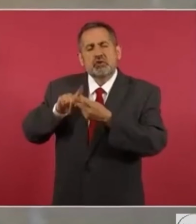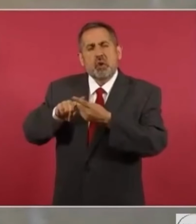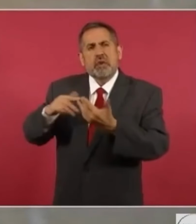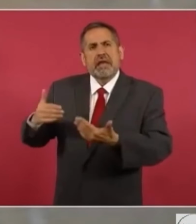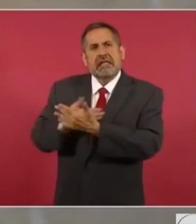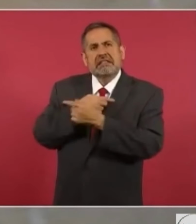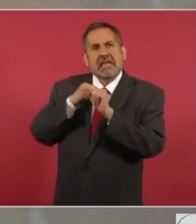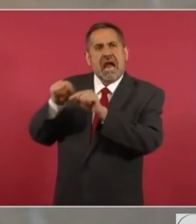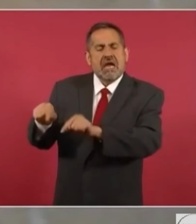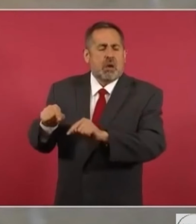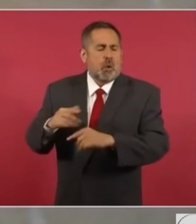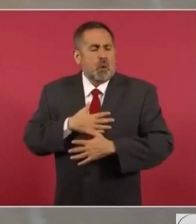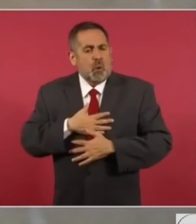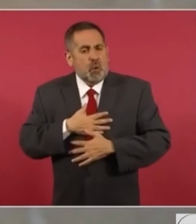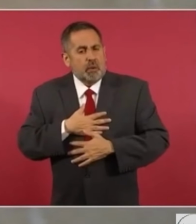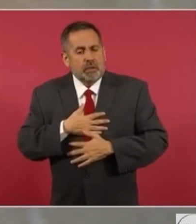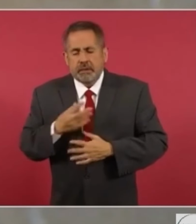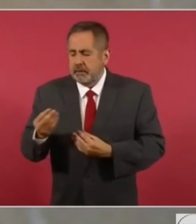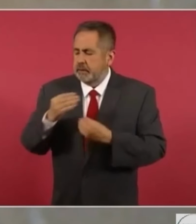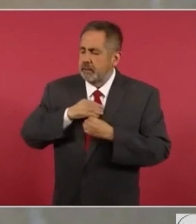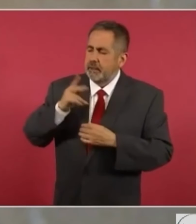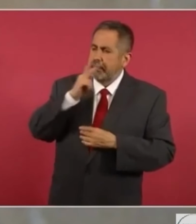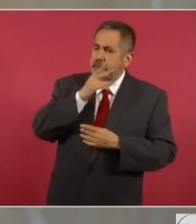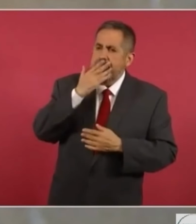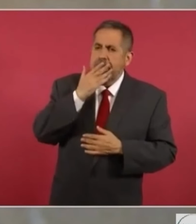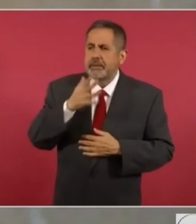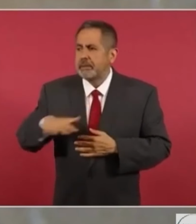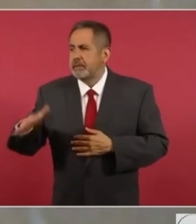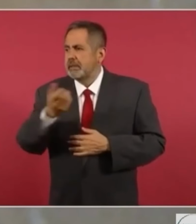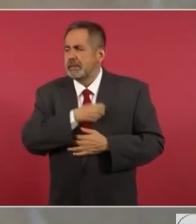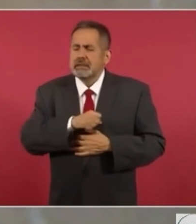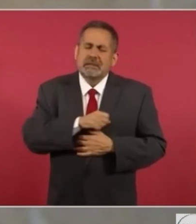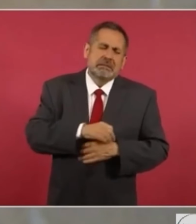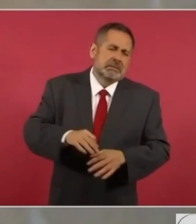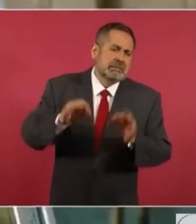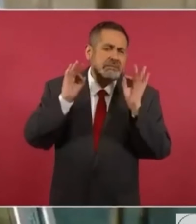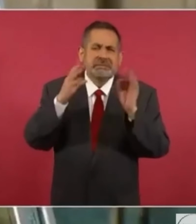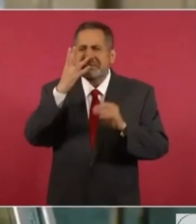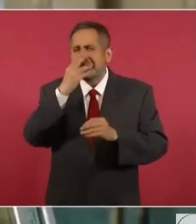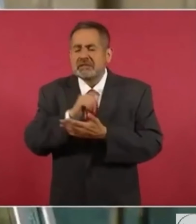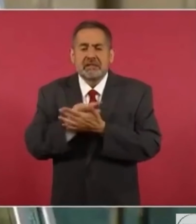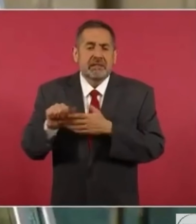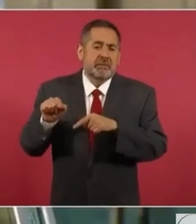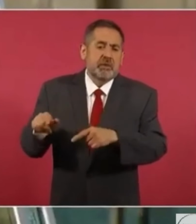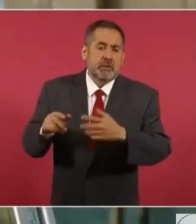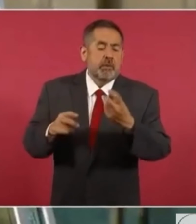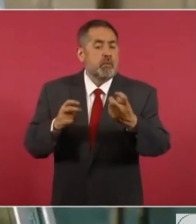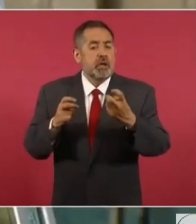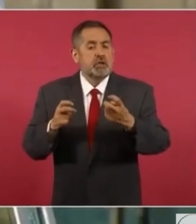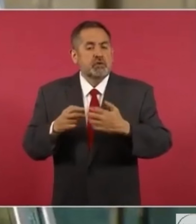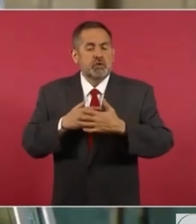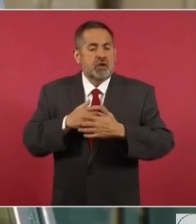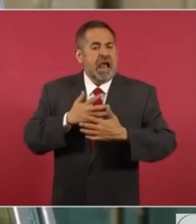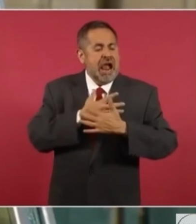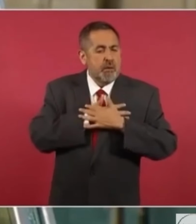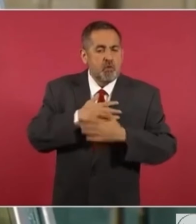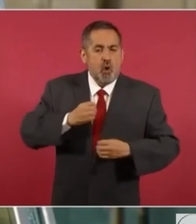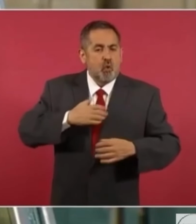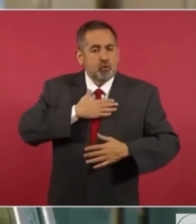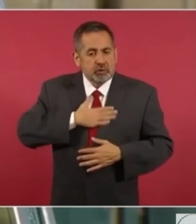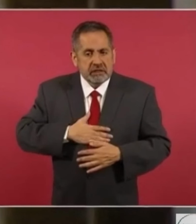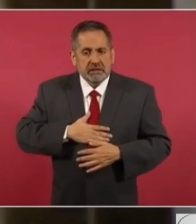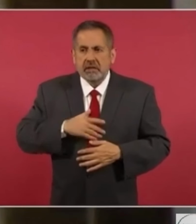vida. Un aliento saludable, inmaculado. Por eso amo la justicia